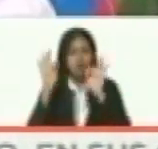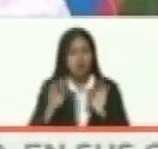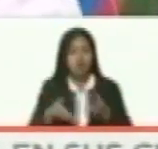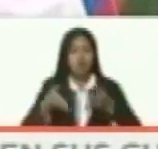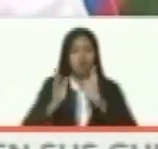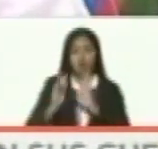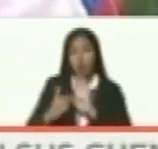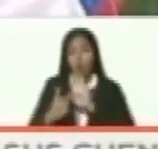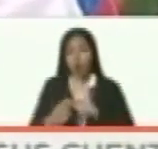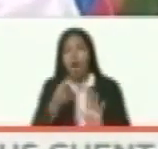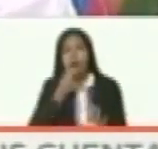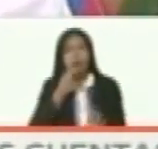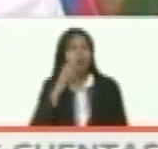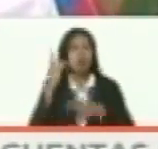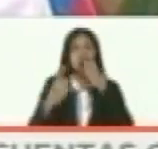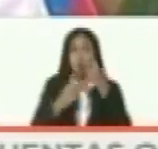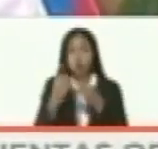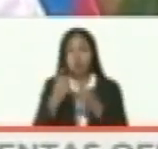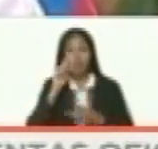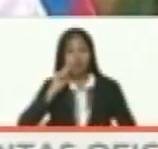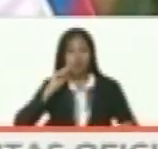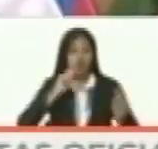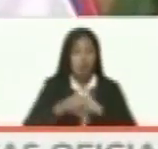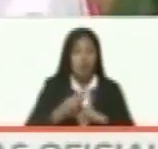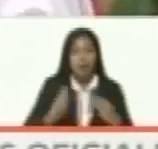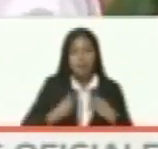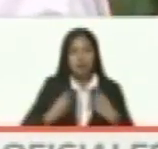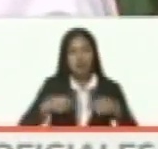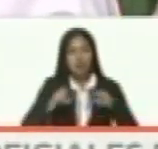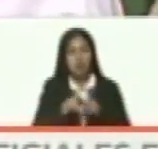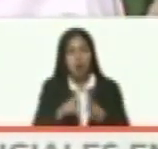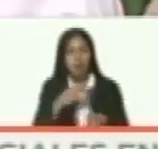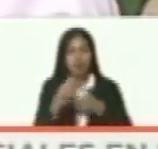solamente para mostrar la belleza, sino para transformar la vida,